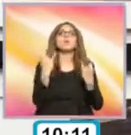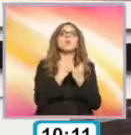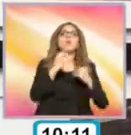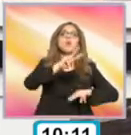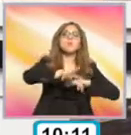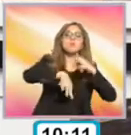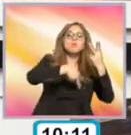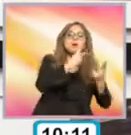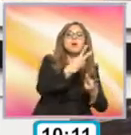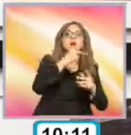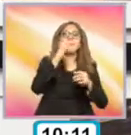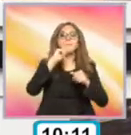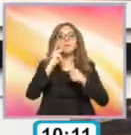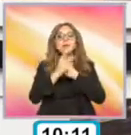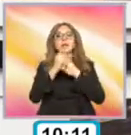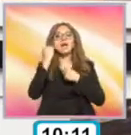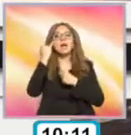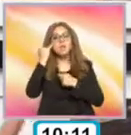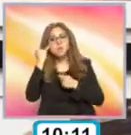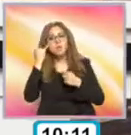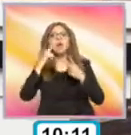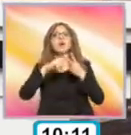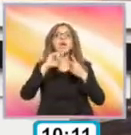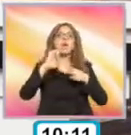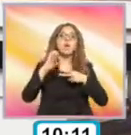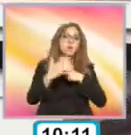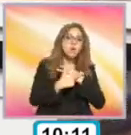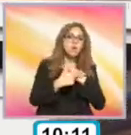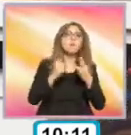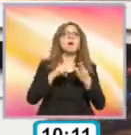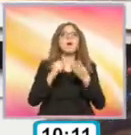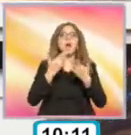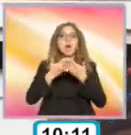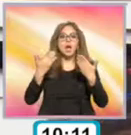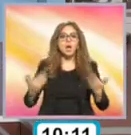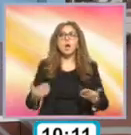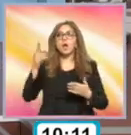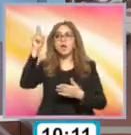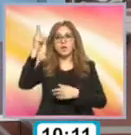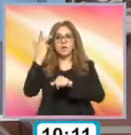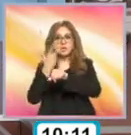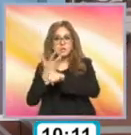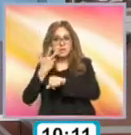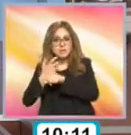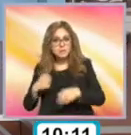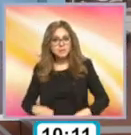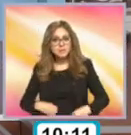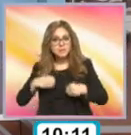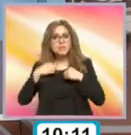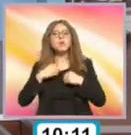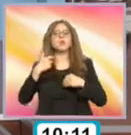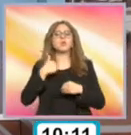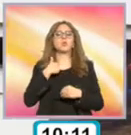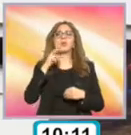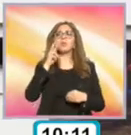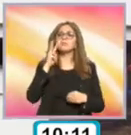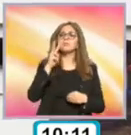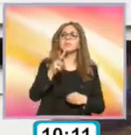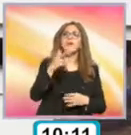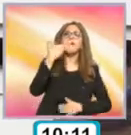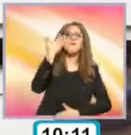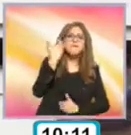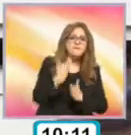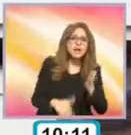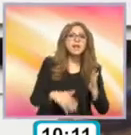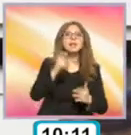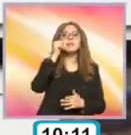como Japón, he estado en Europa, he estado ahora que he estado radicando en Estados Unidos, que yo veo realmente desde afuera y yo digo, hace falta que